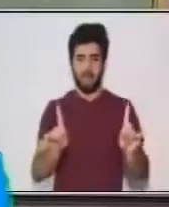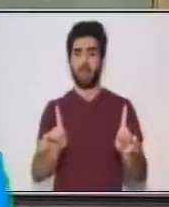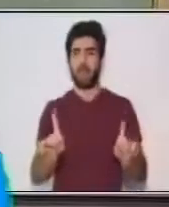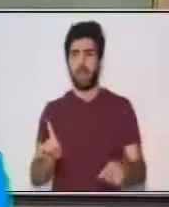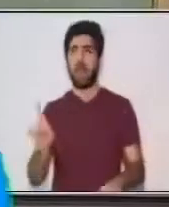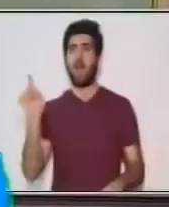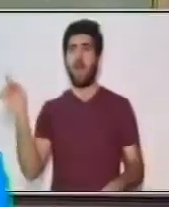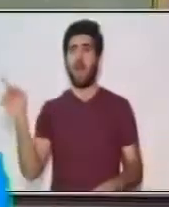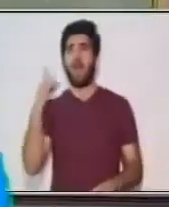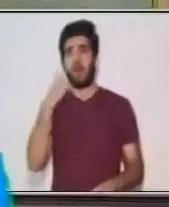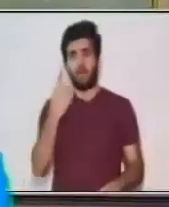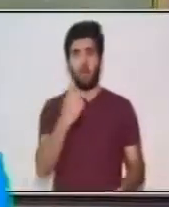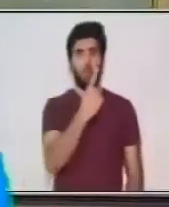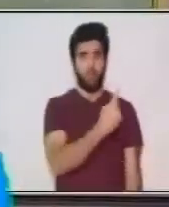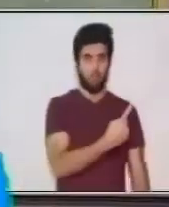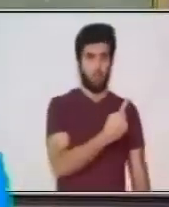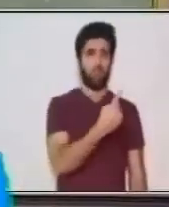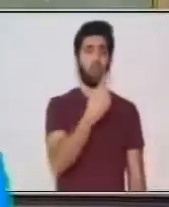son,